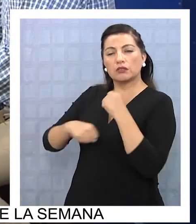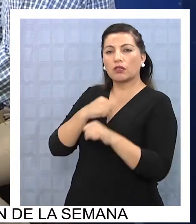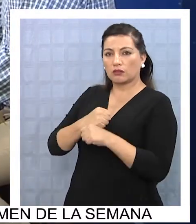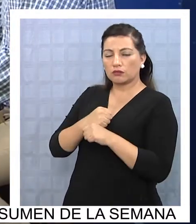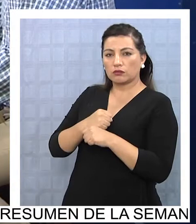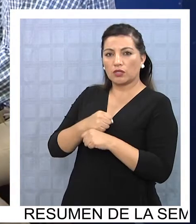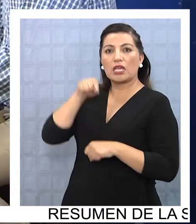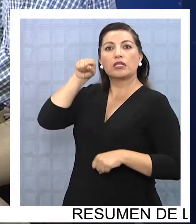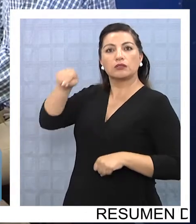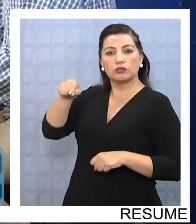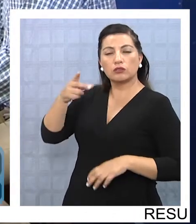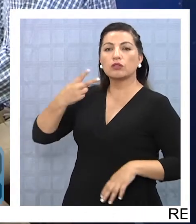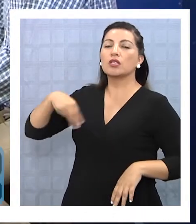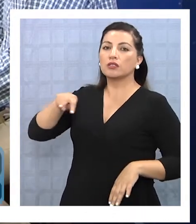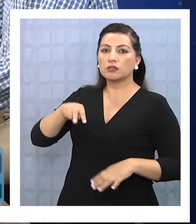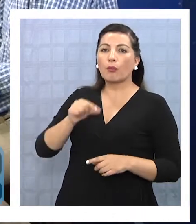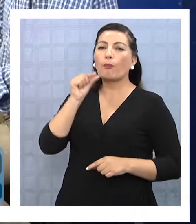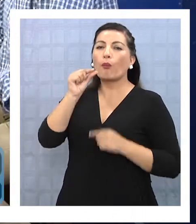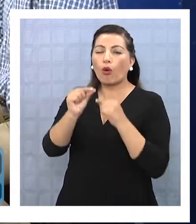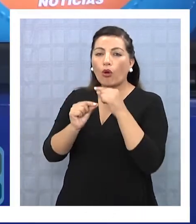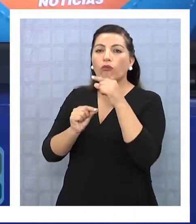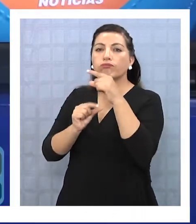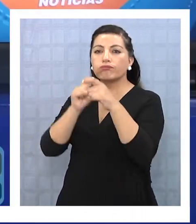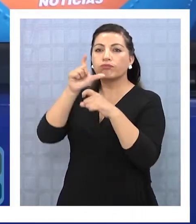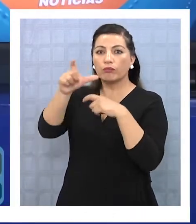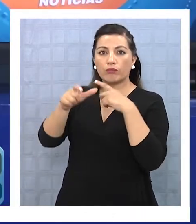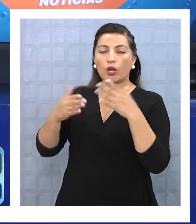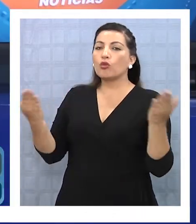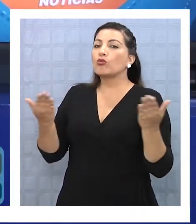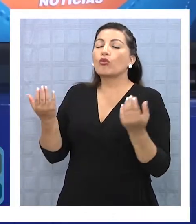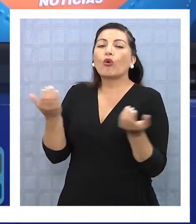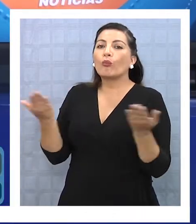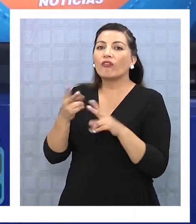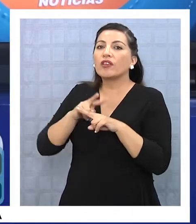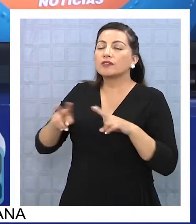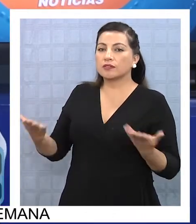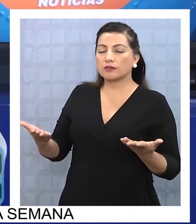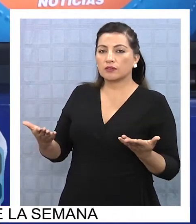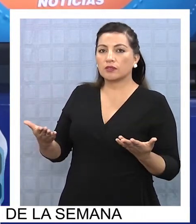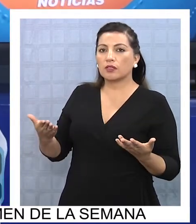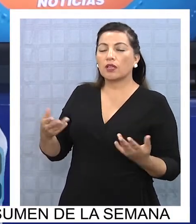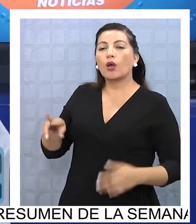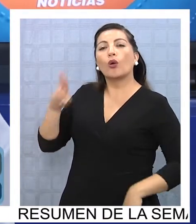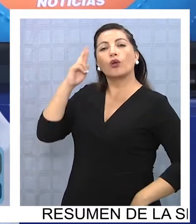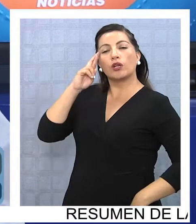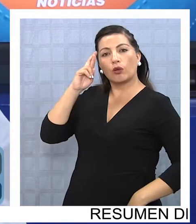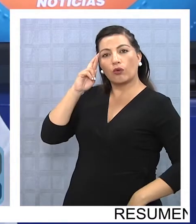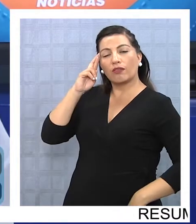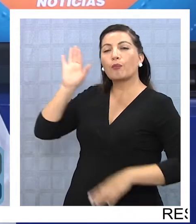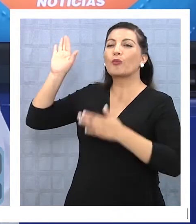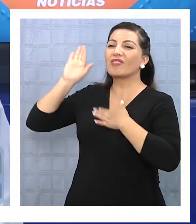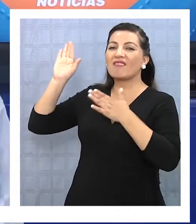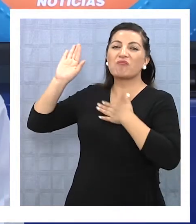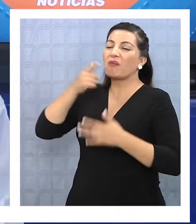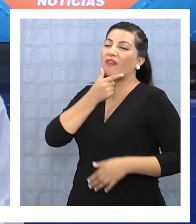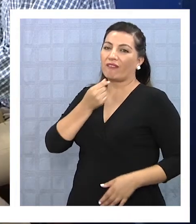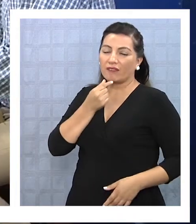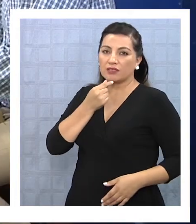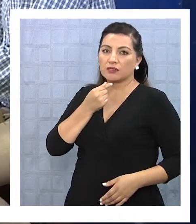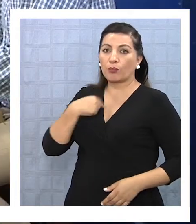años. De esa manera, en forma gradual, porque no se puede hacer de otra forma. Recuerde usted que prometer es muy